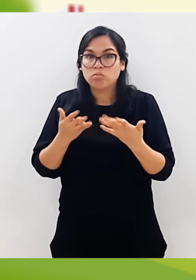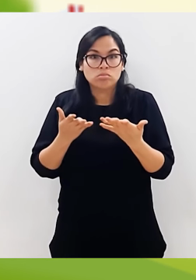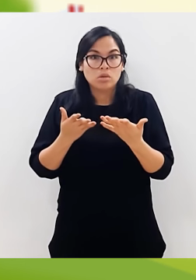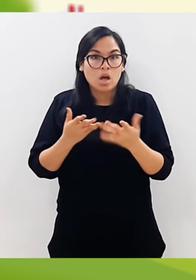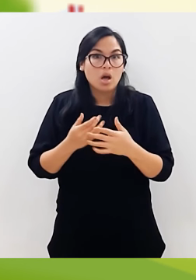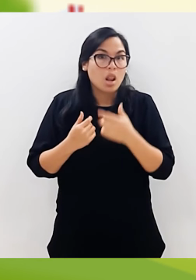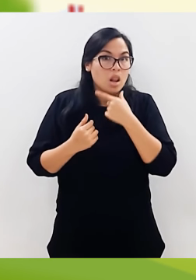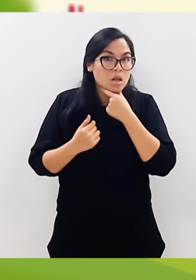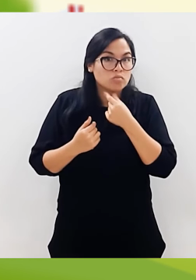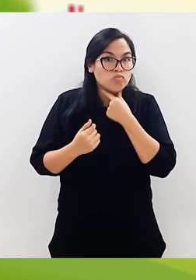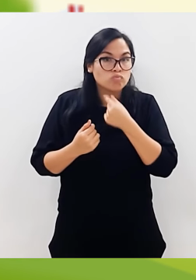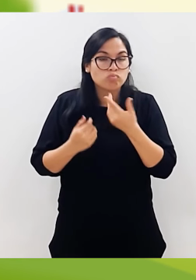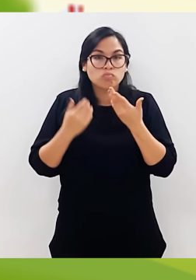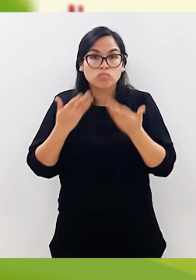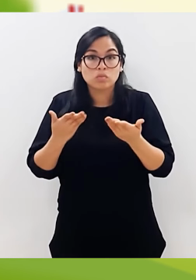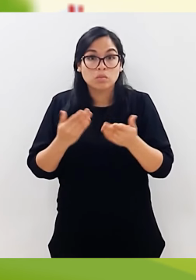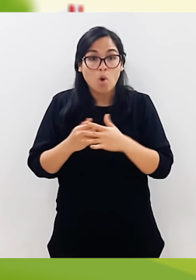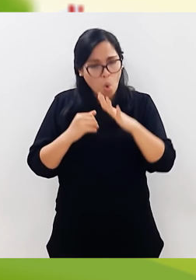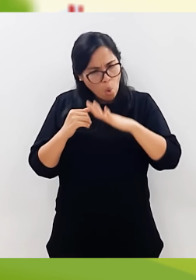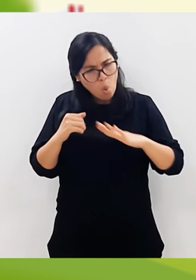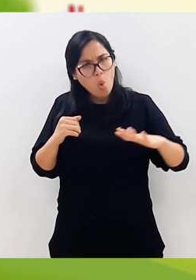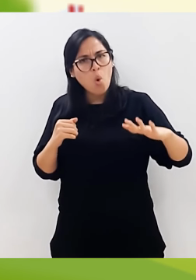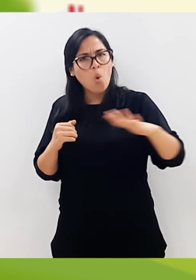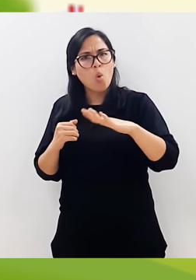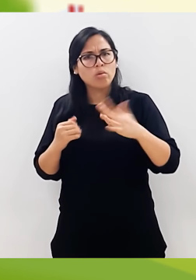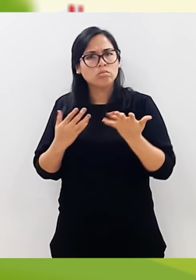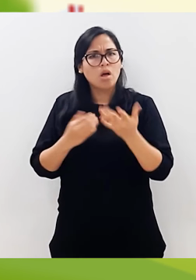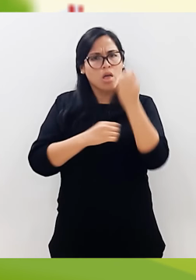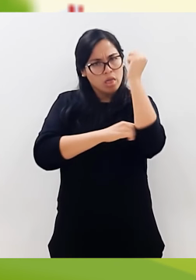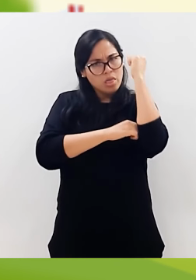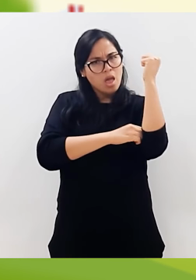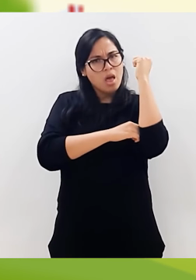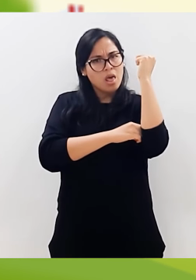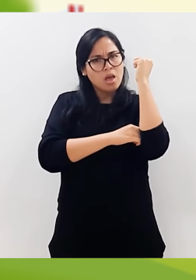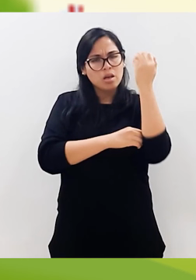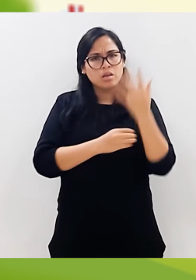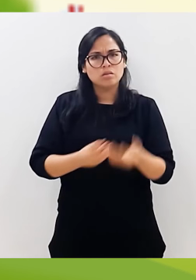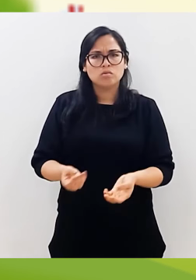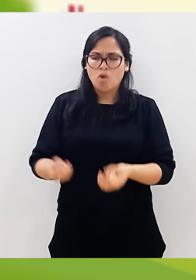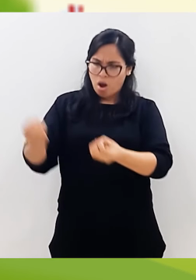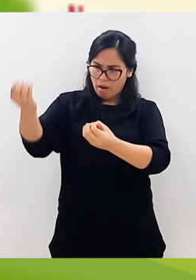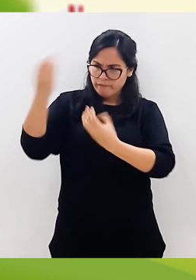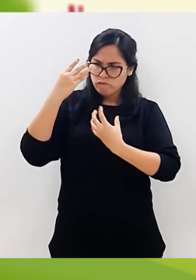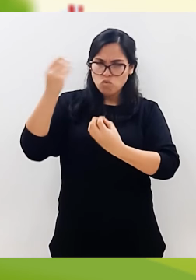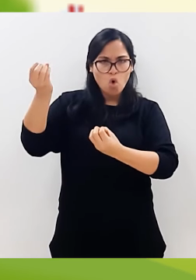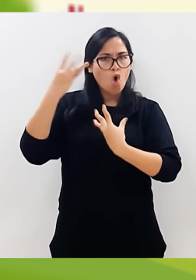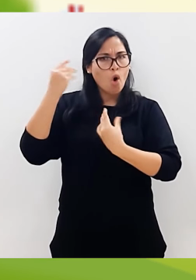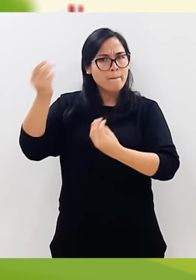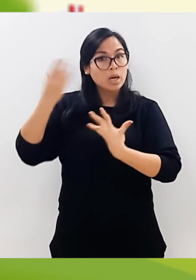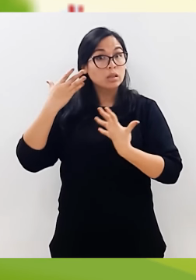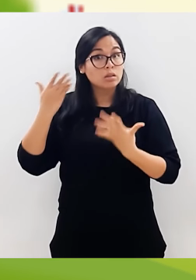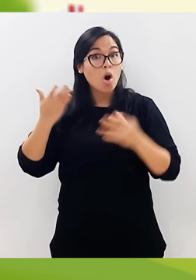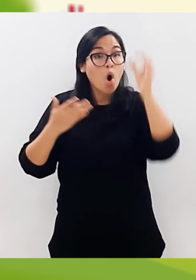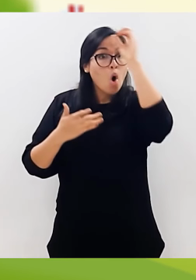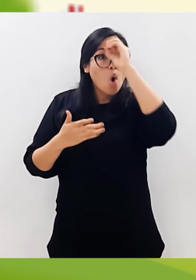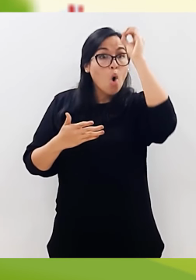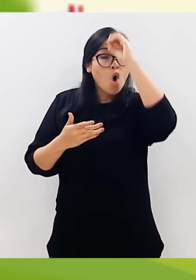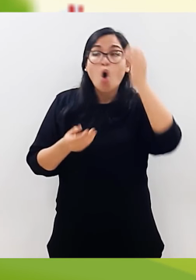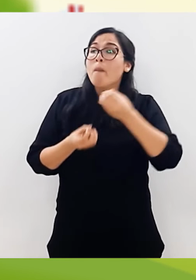les interesa. Todos y todas tenemos derecho a recibir información,